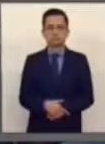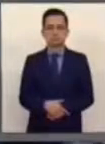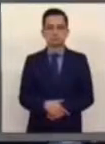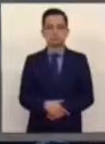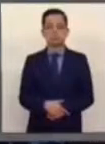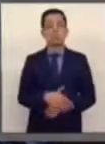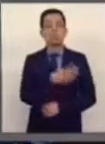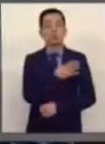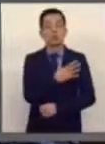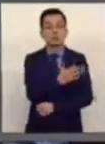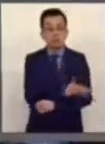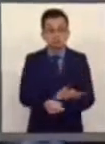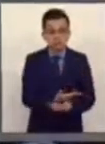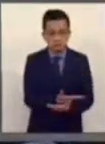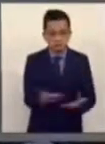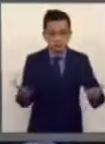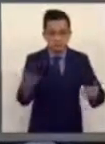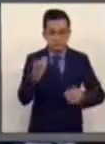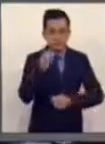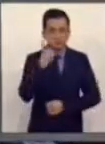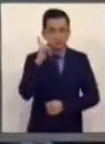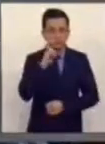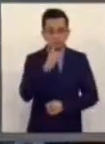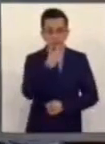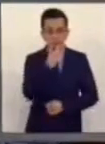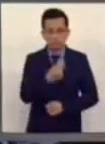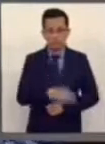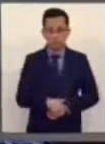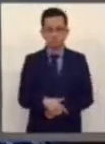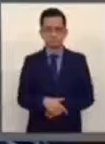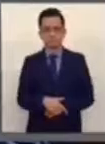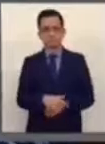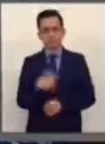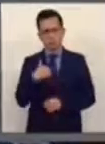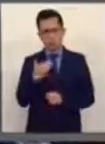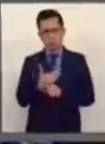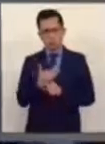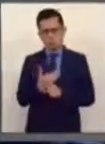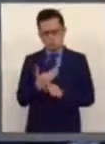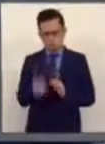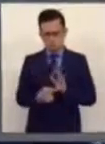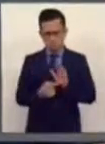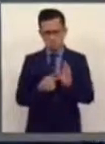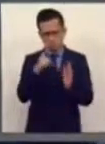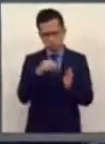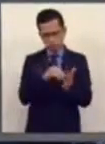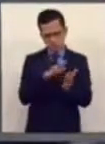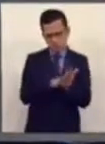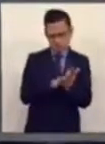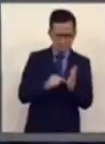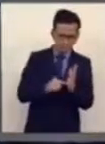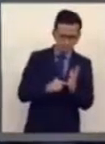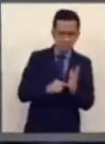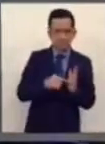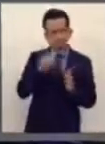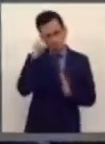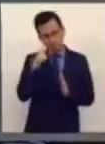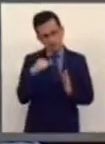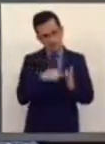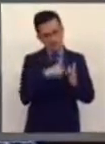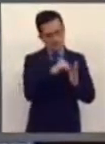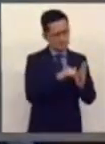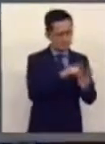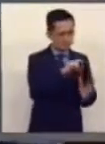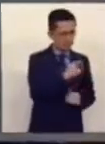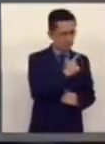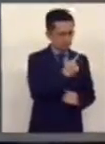Muy buenas tardes, diputadas, diputados. La reserva que vengo a presentar a continuación a los artículos 21 de la